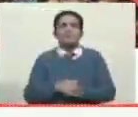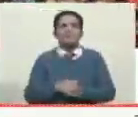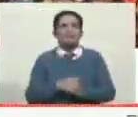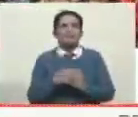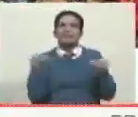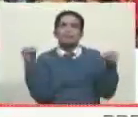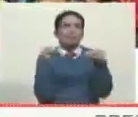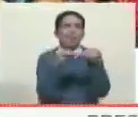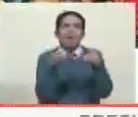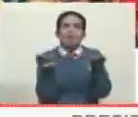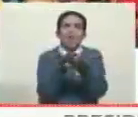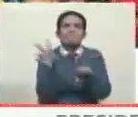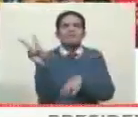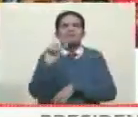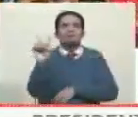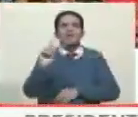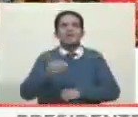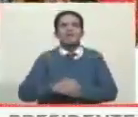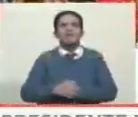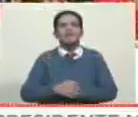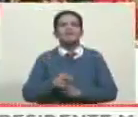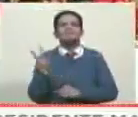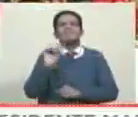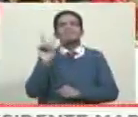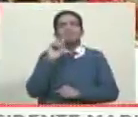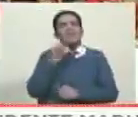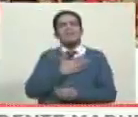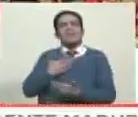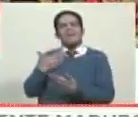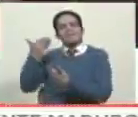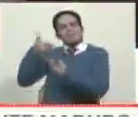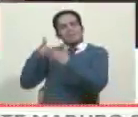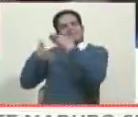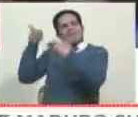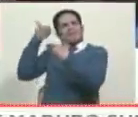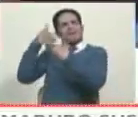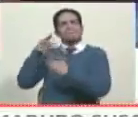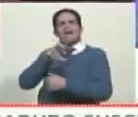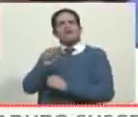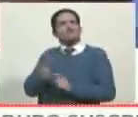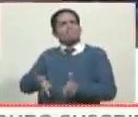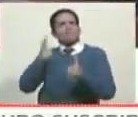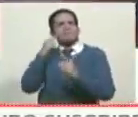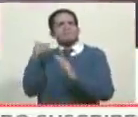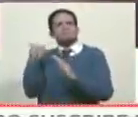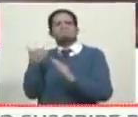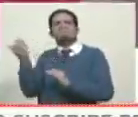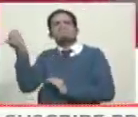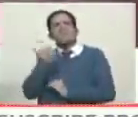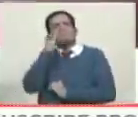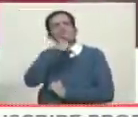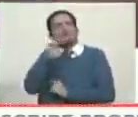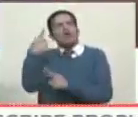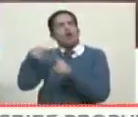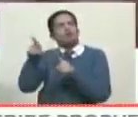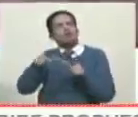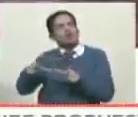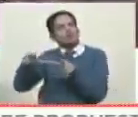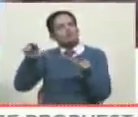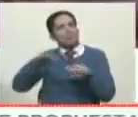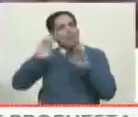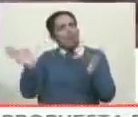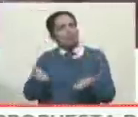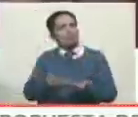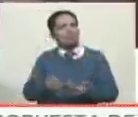que quiere lanzar un muro para que no entren ciudadanos de otras partes del mundo en eeuu que lanza el